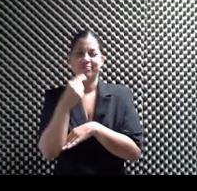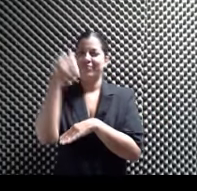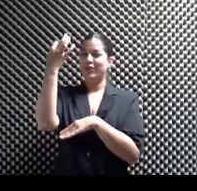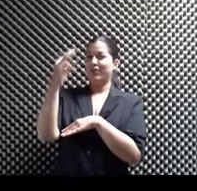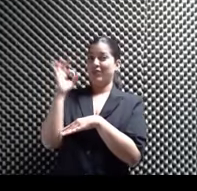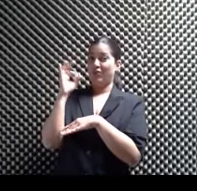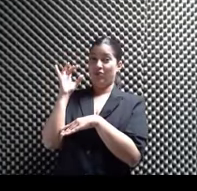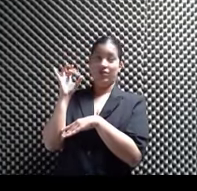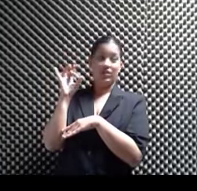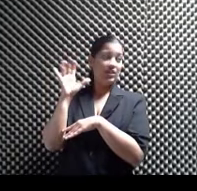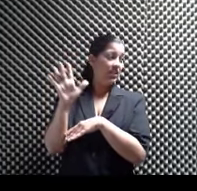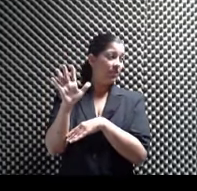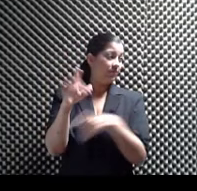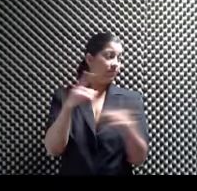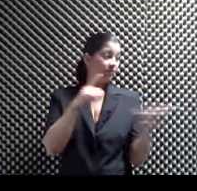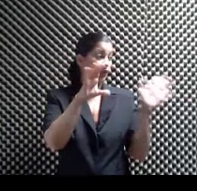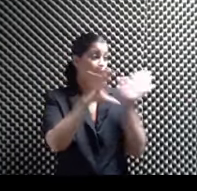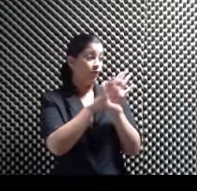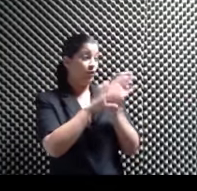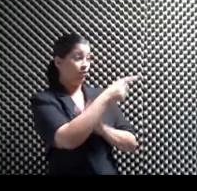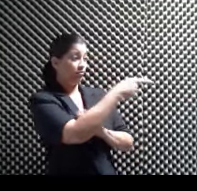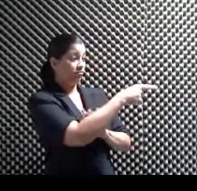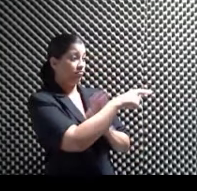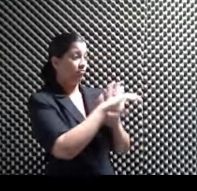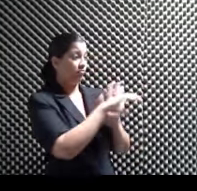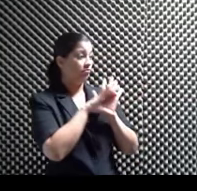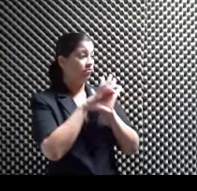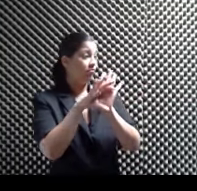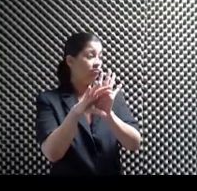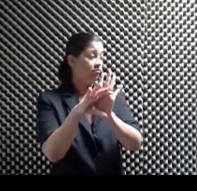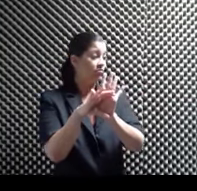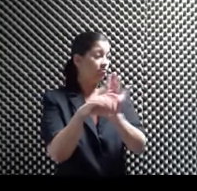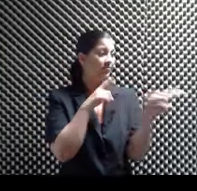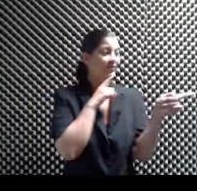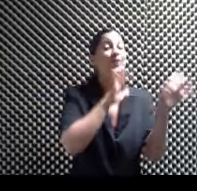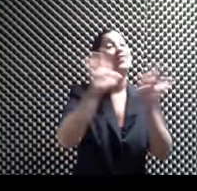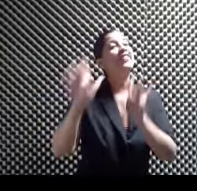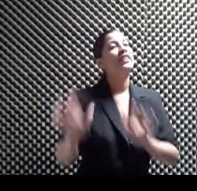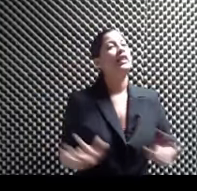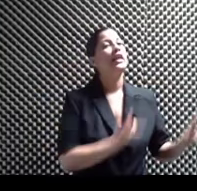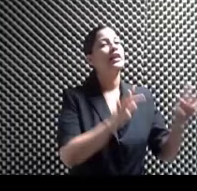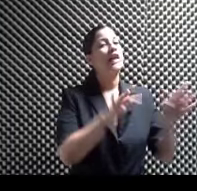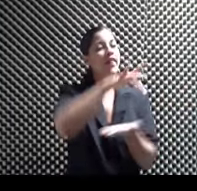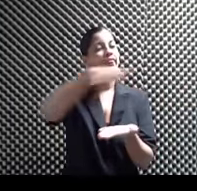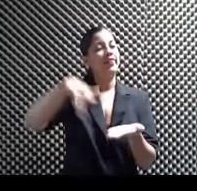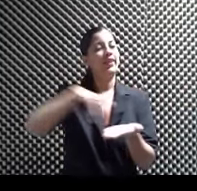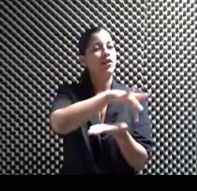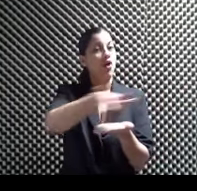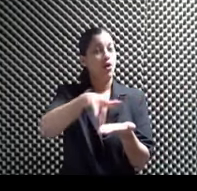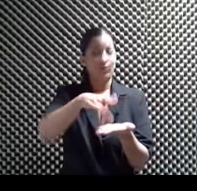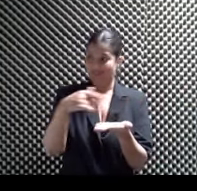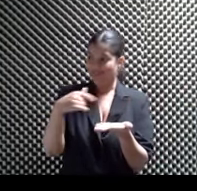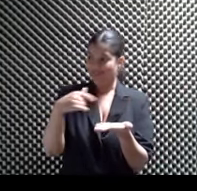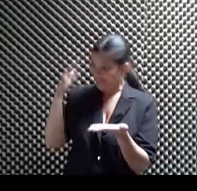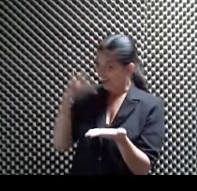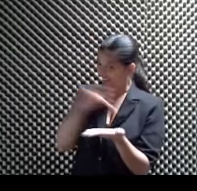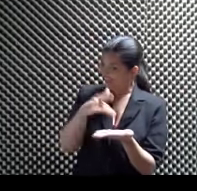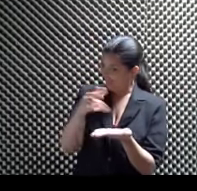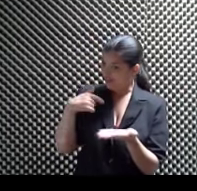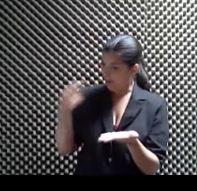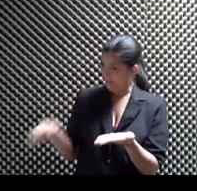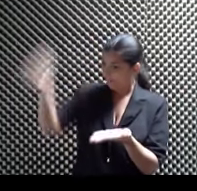Esta foto que trae aquí Esta carátula De Alex Esto es un disco LP Y ahí te dicen que ya yo sé Ya los toco y todo Sí